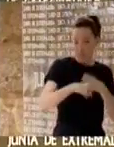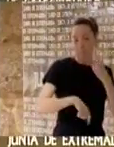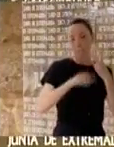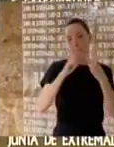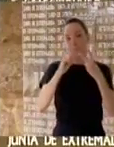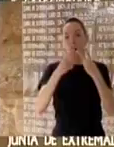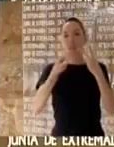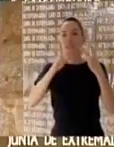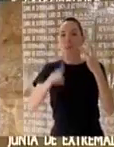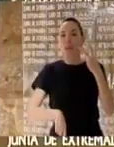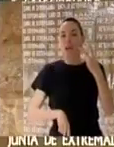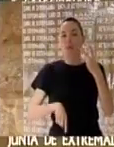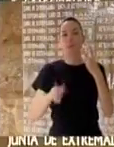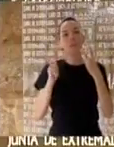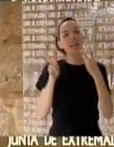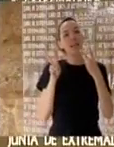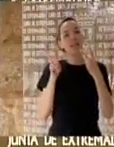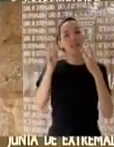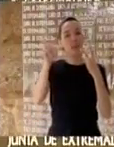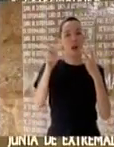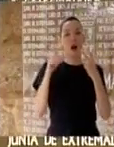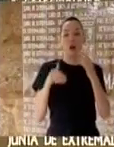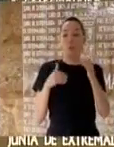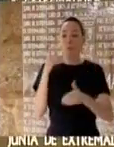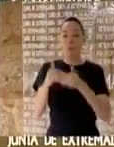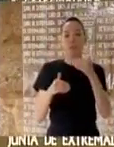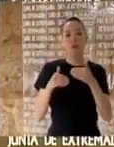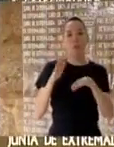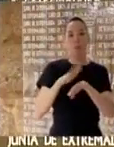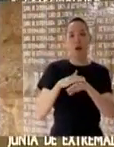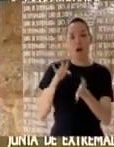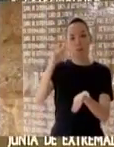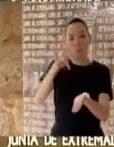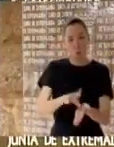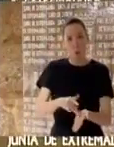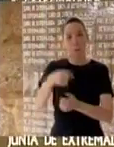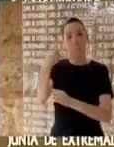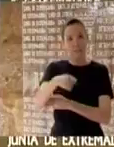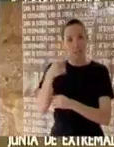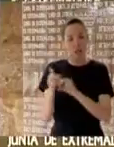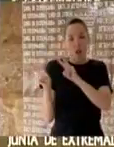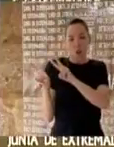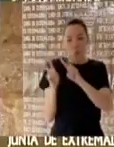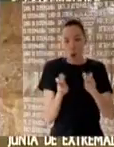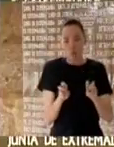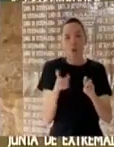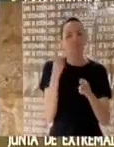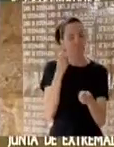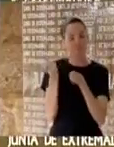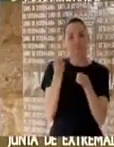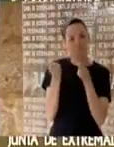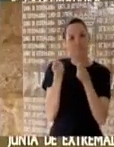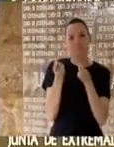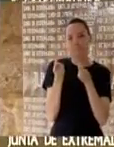la de reglar los procesos de toma de posesión de los distintos representantes del Estado, ya sea en un ayuntamiento, en una